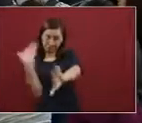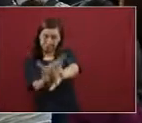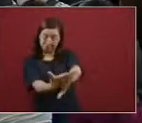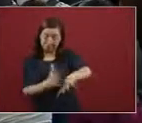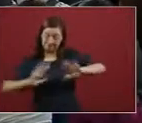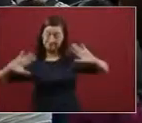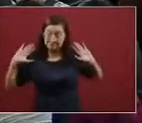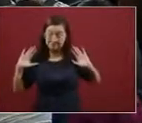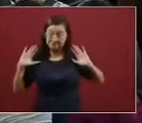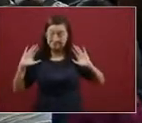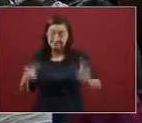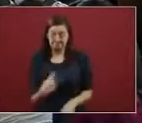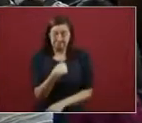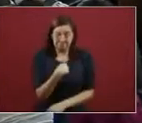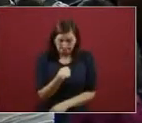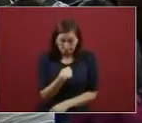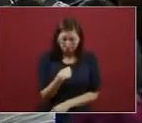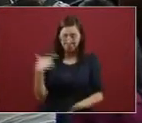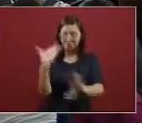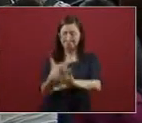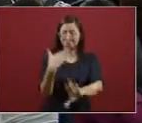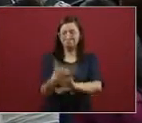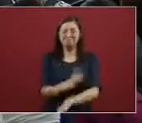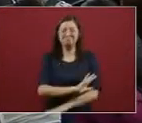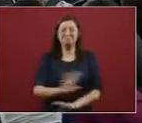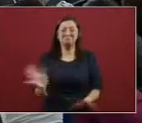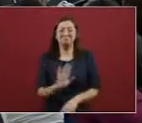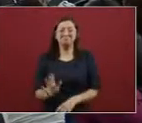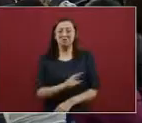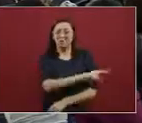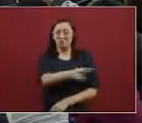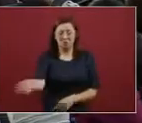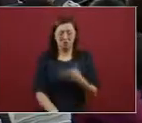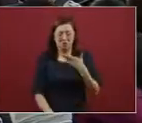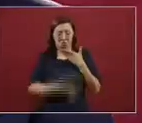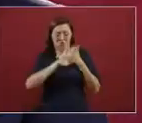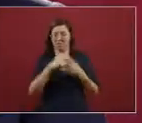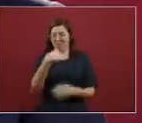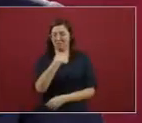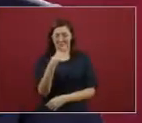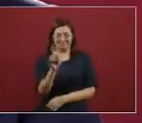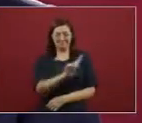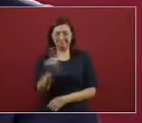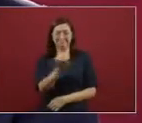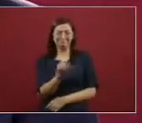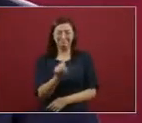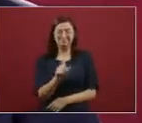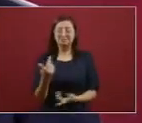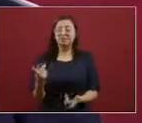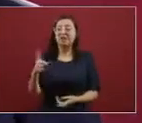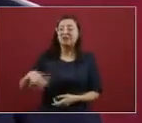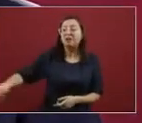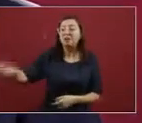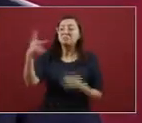conmigo es con los ciudadanos que ya no son ciudadanos imaginarios